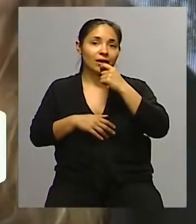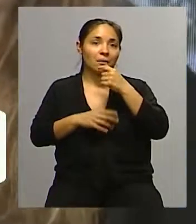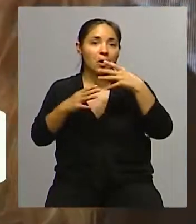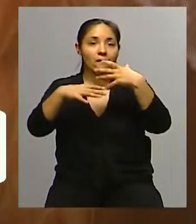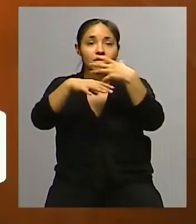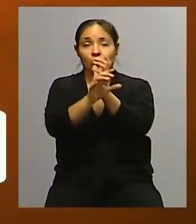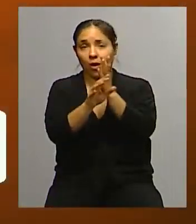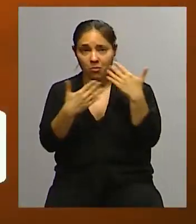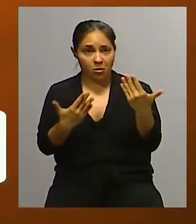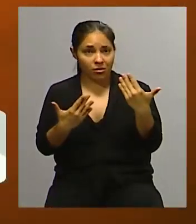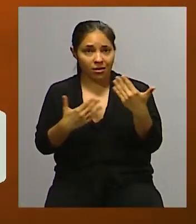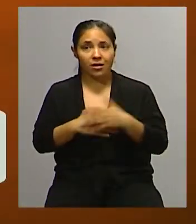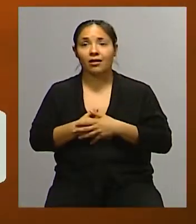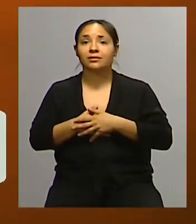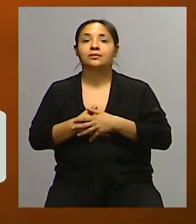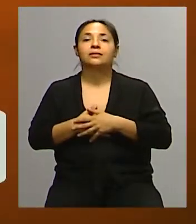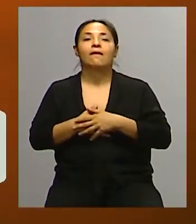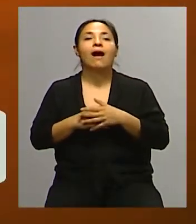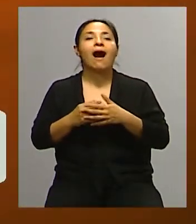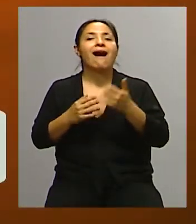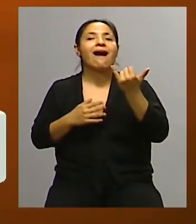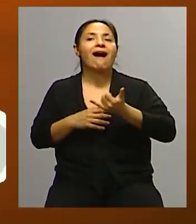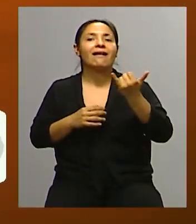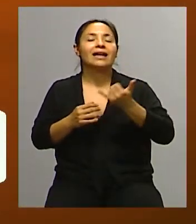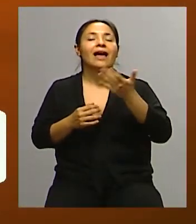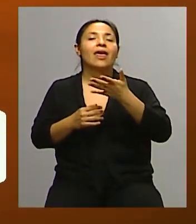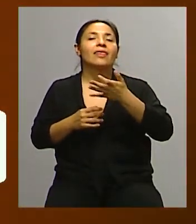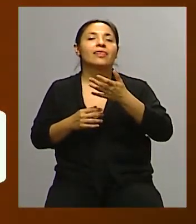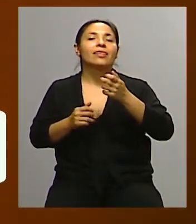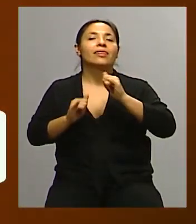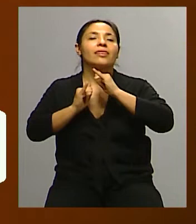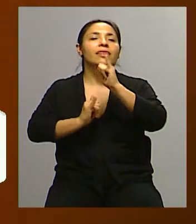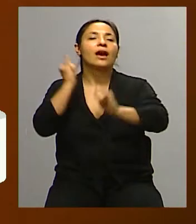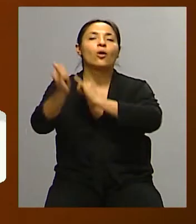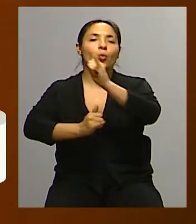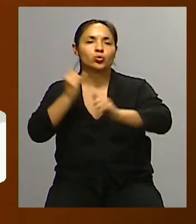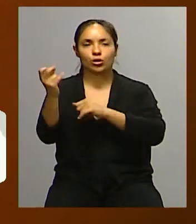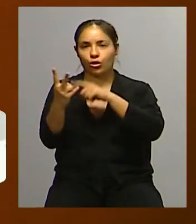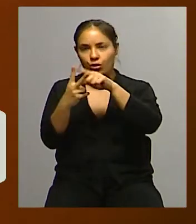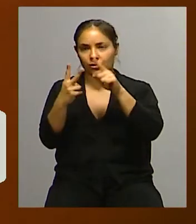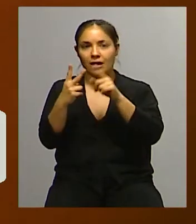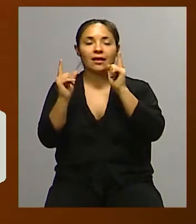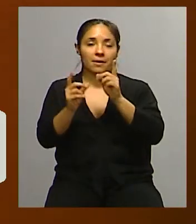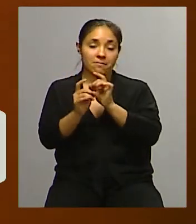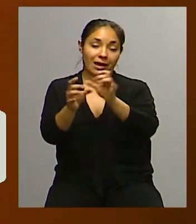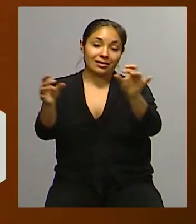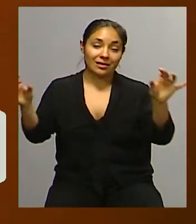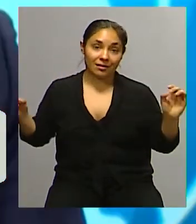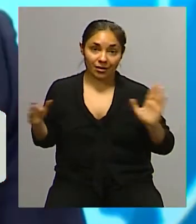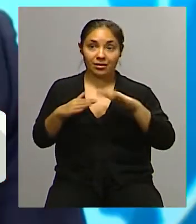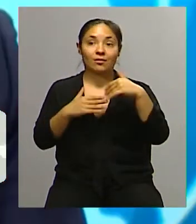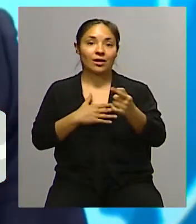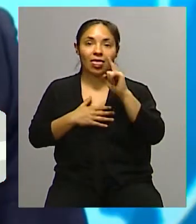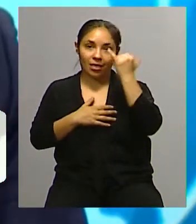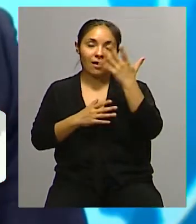esta conferencia, ¿no? Un poco como que hay dos grandes discursos al respecto, por supuesto que sí, más después de la pandemia que hemos demostrado todo lo que se puede